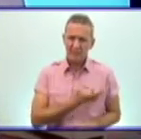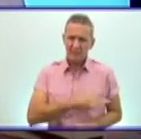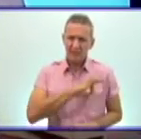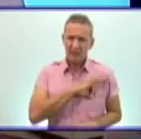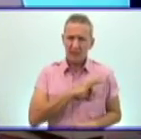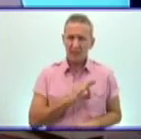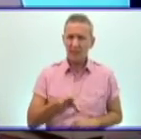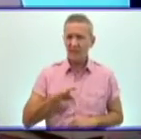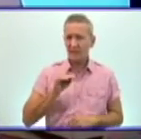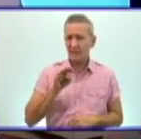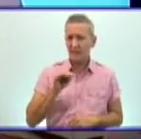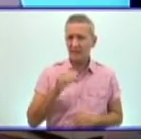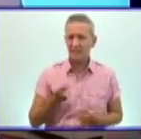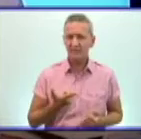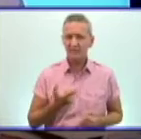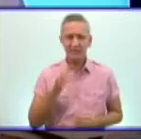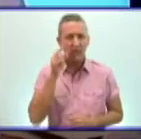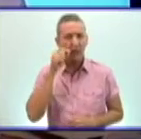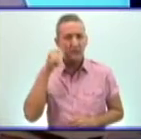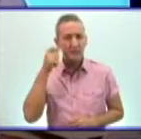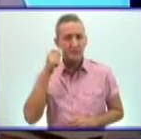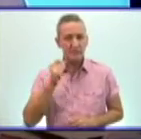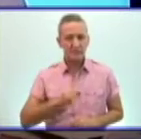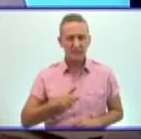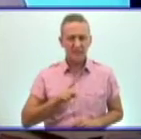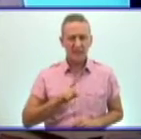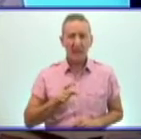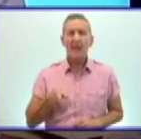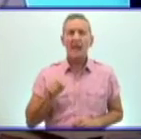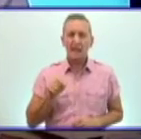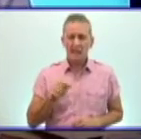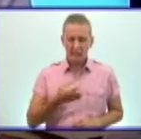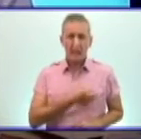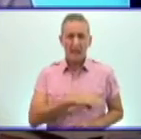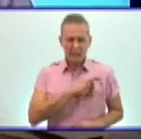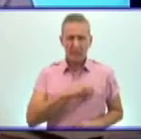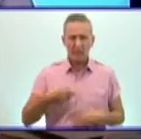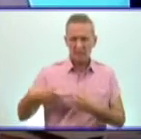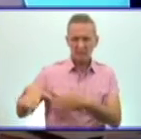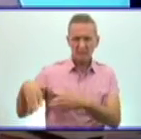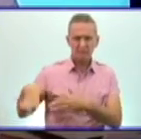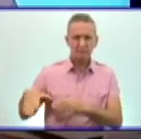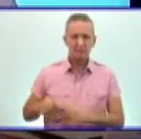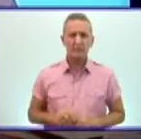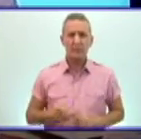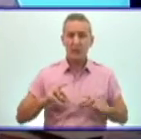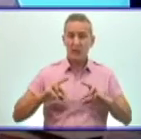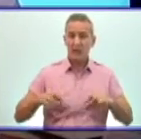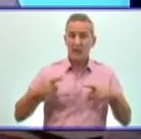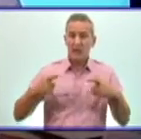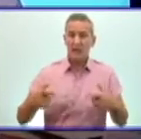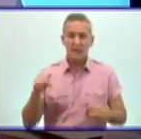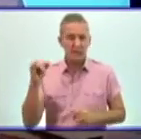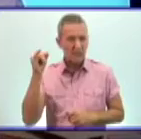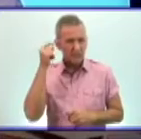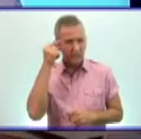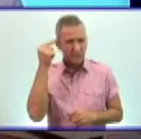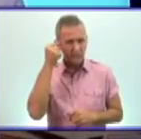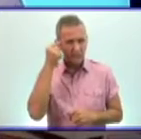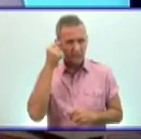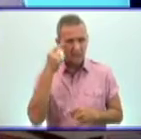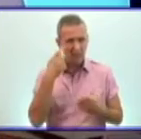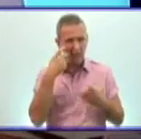decía Antonio Maceo, que nos despreciaba. Y por eso ratifica en una idea esencial: la libertad